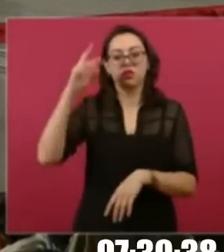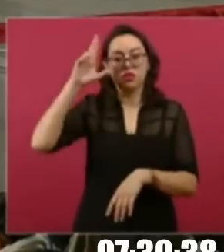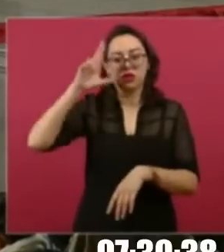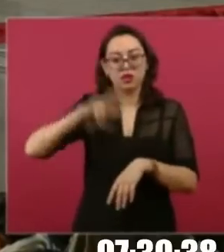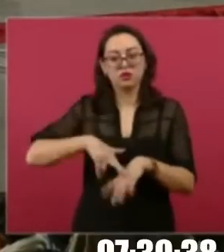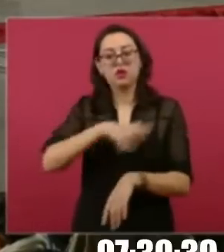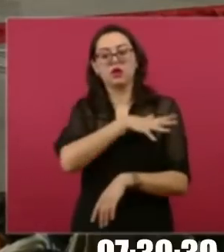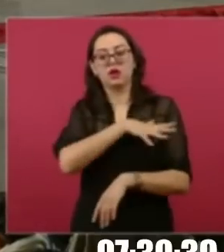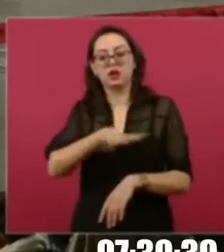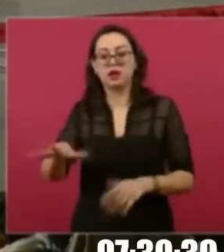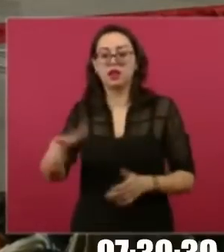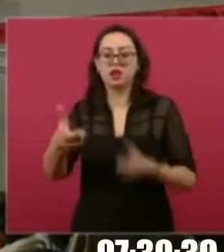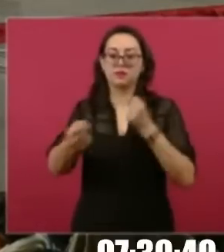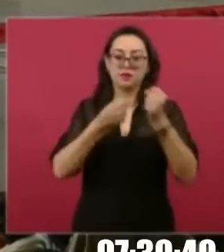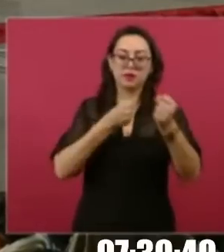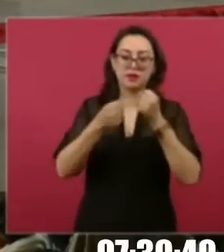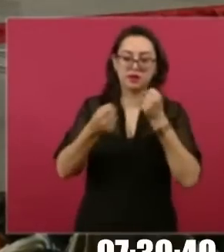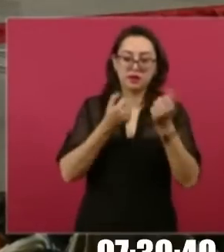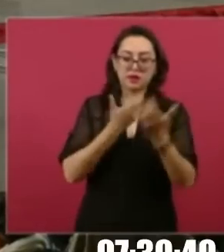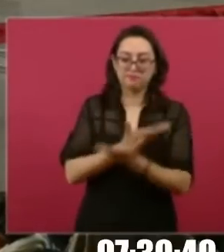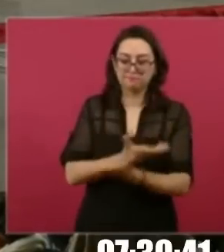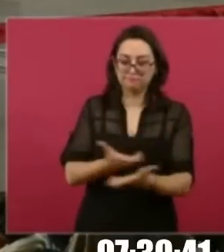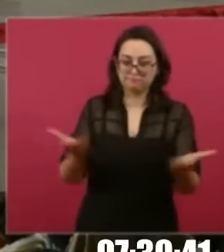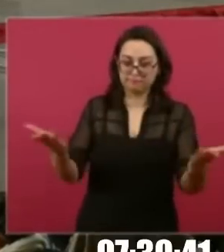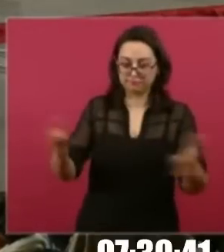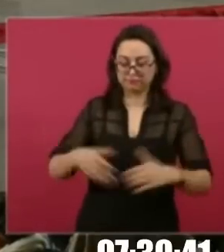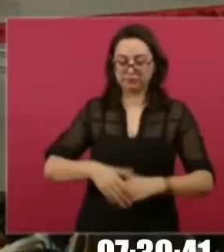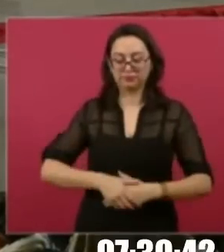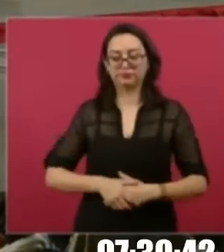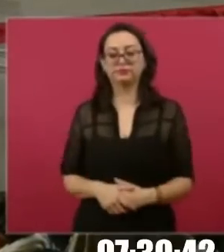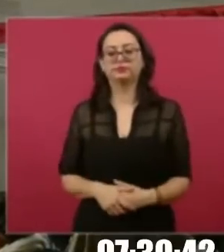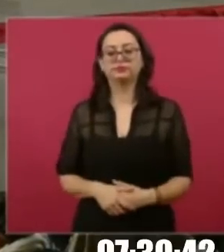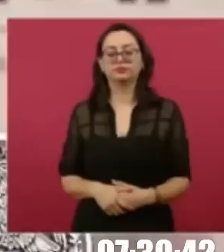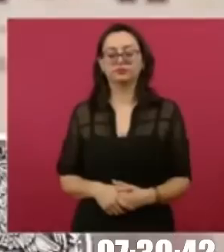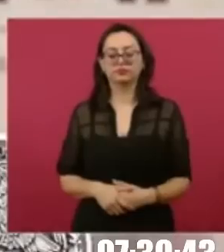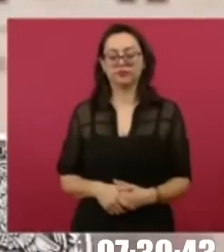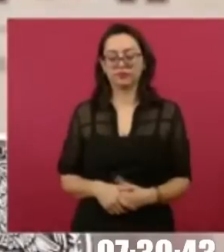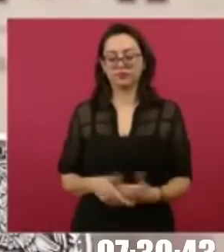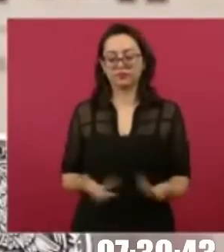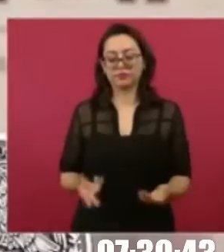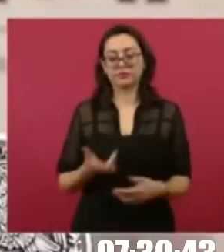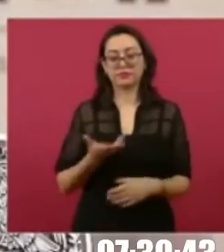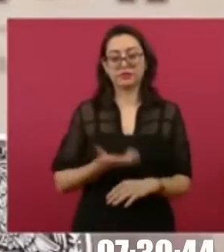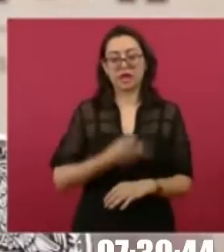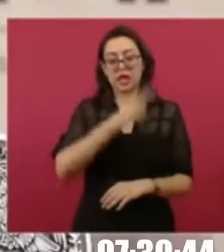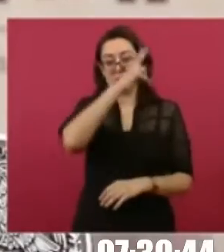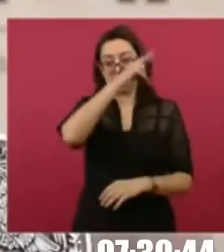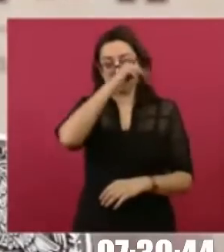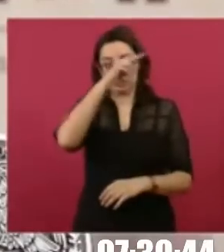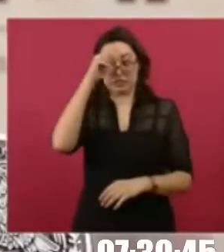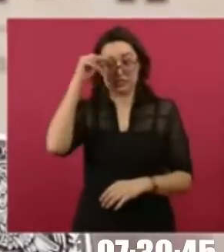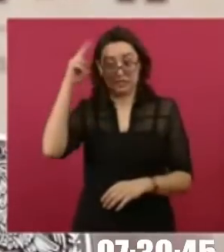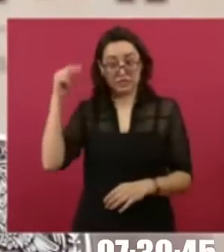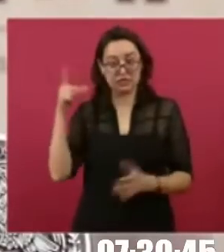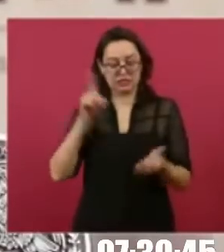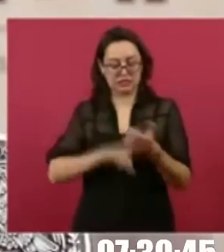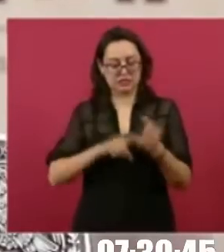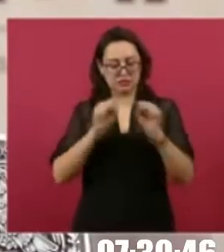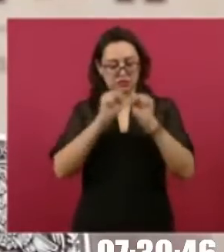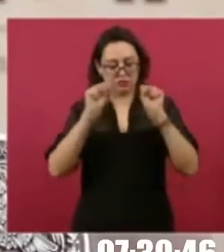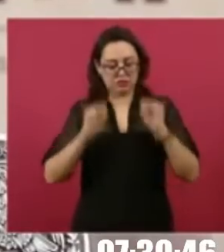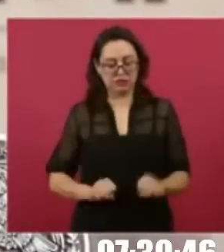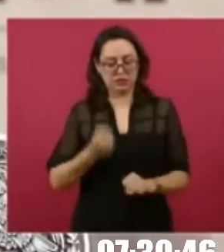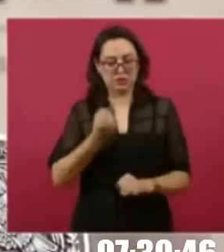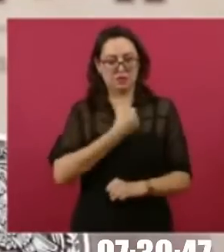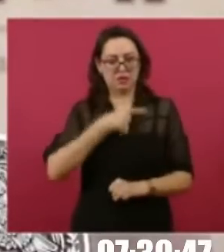medios de comunicación para nayarita ha sido extraordinario la transformación que hemos tenido del sistema de salud